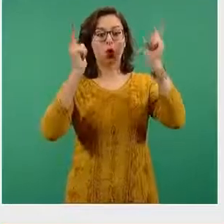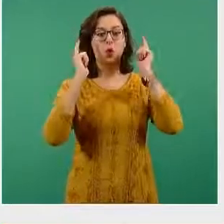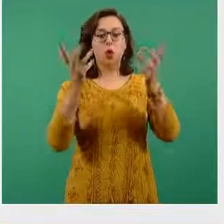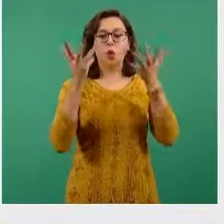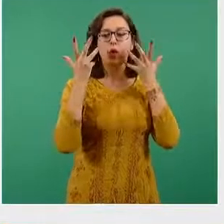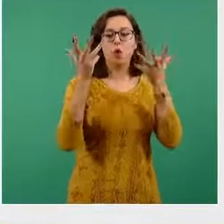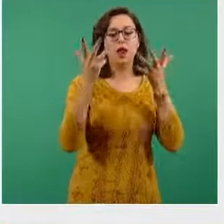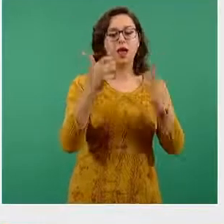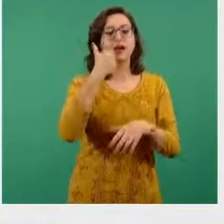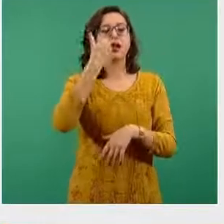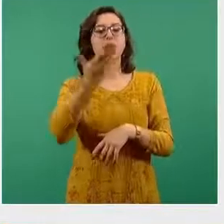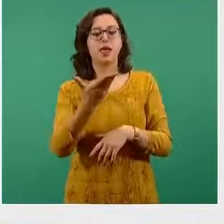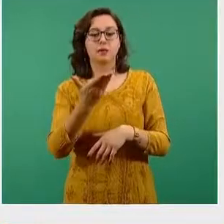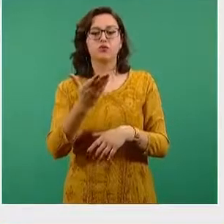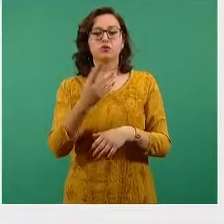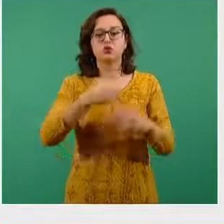normalidad.